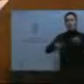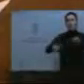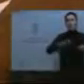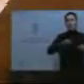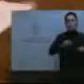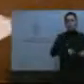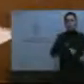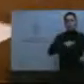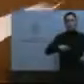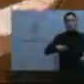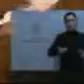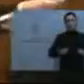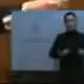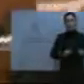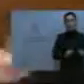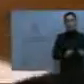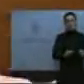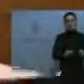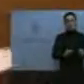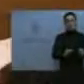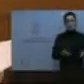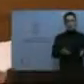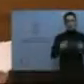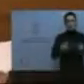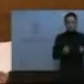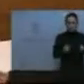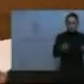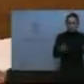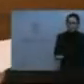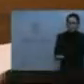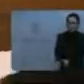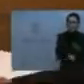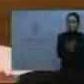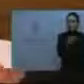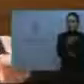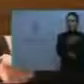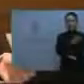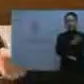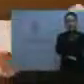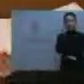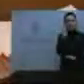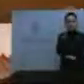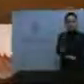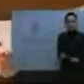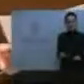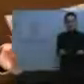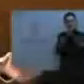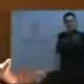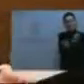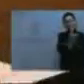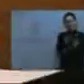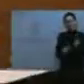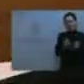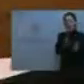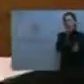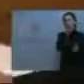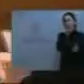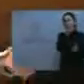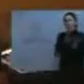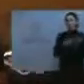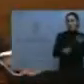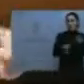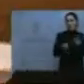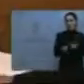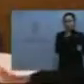de Salud, dice que, bueno, pues que lo sucedido a esta señora fue todo un equívoco, que fue un error, que fue falta